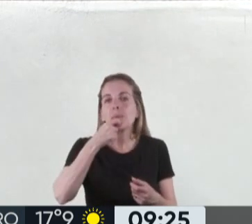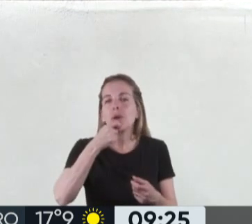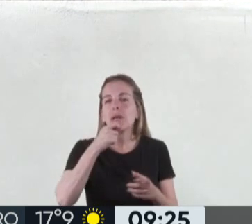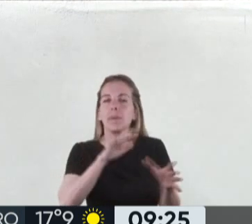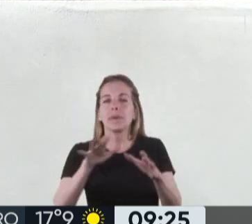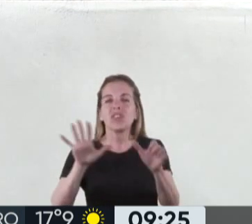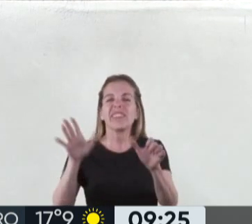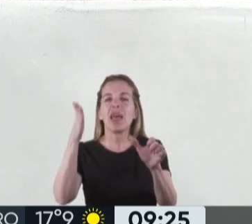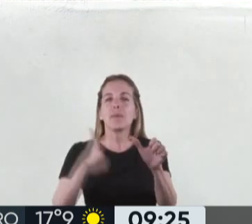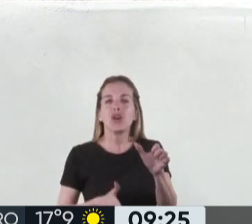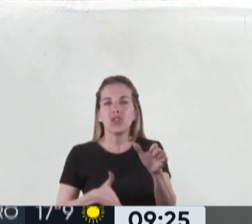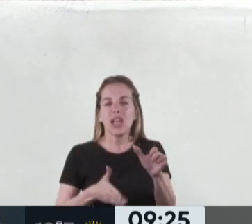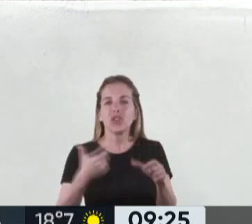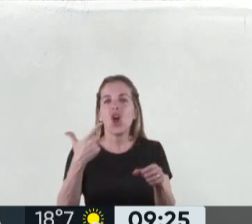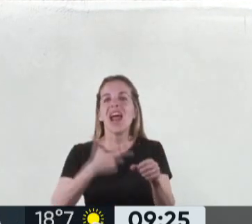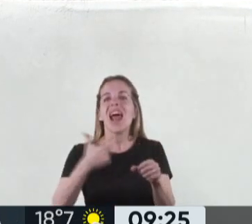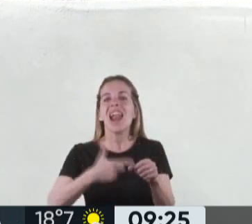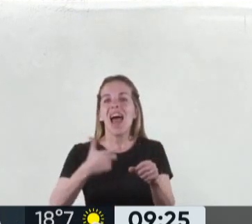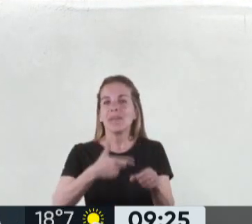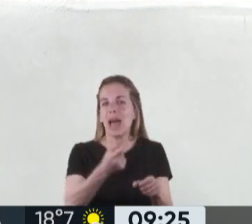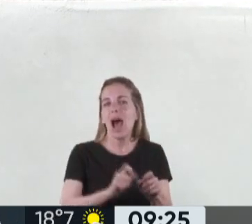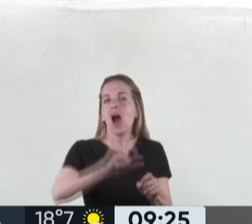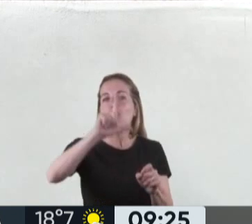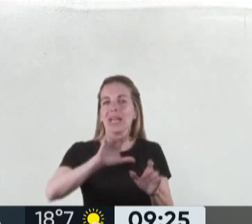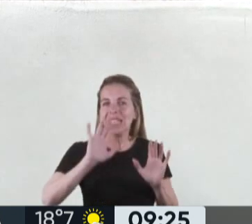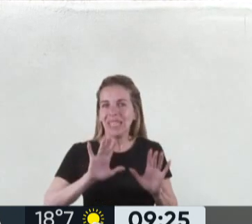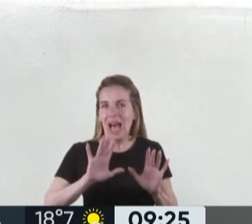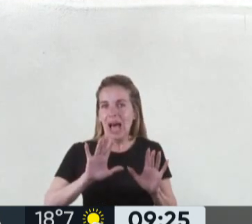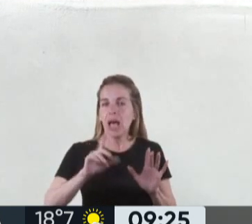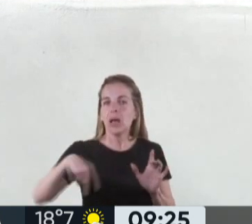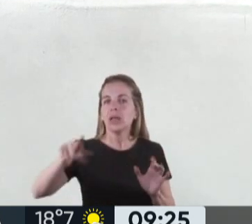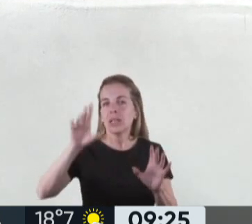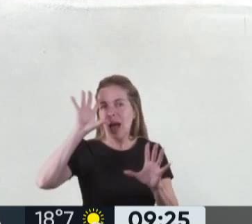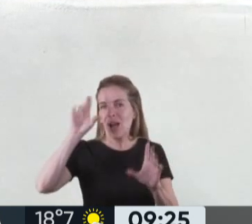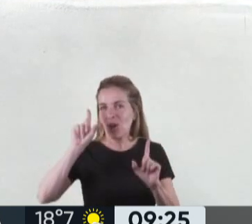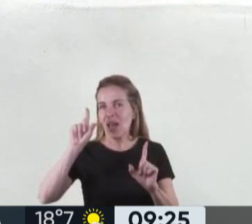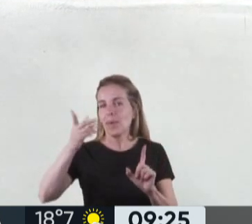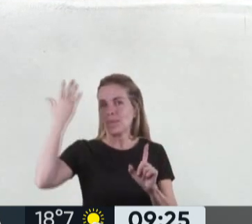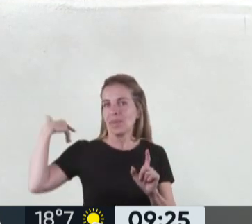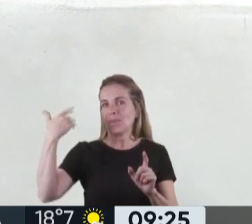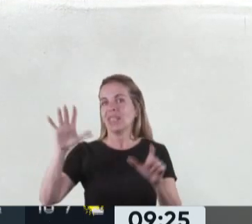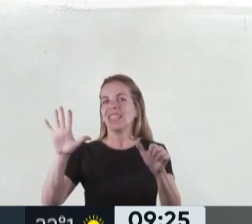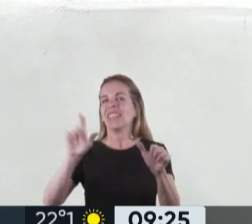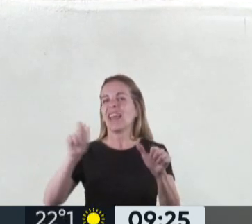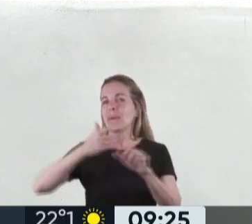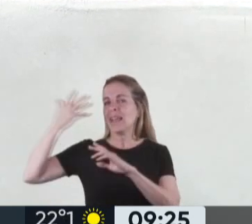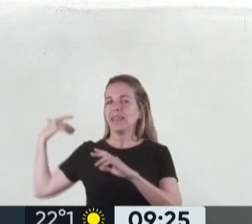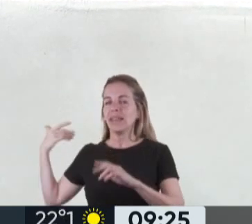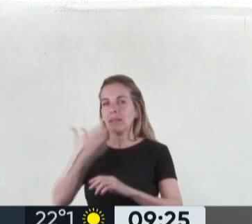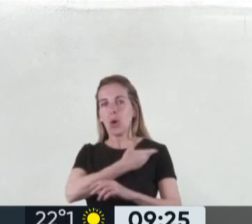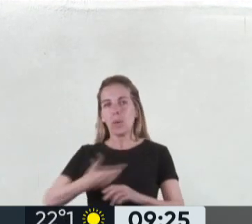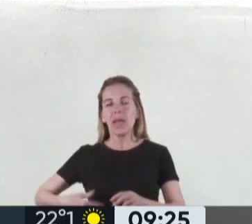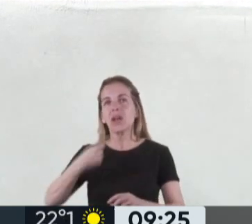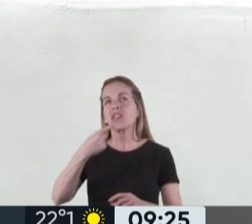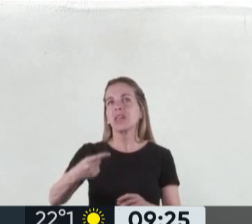un 6% el precio del combustible. ¿Recuerdan cuando hace algunos meses el gobierno había planteado la guerra contra la inflación? El presidente lo